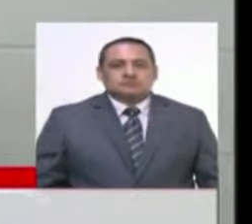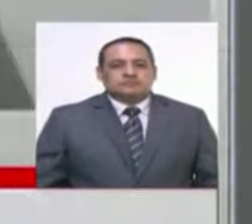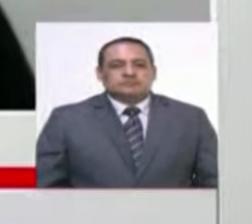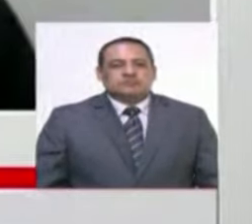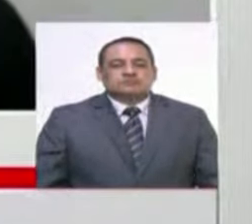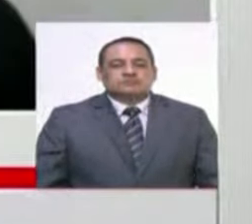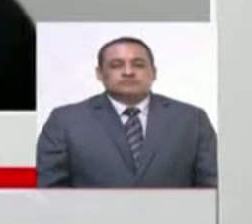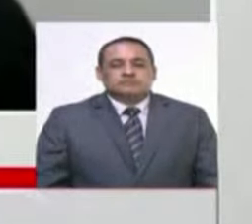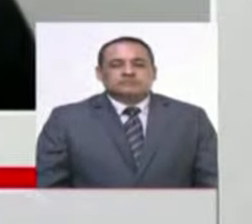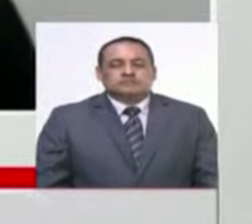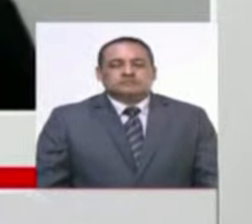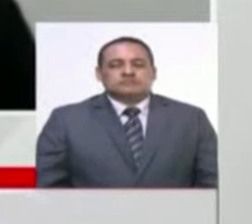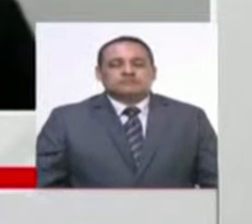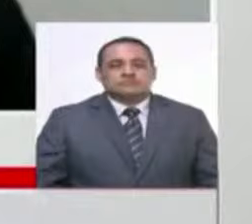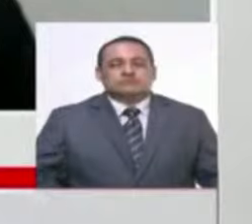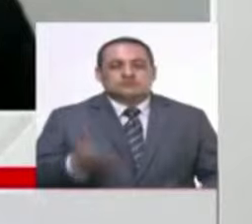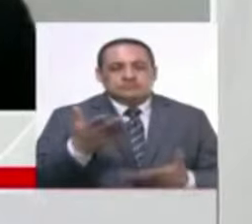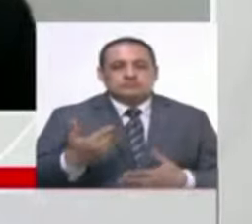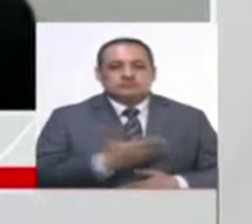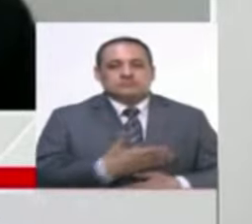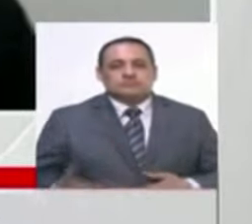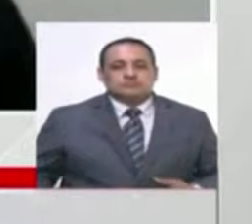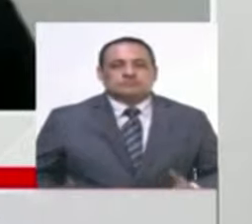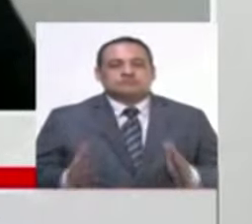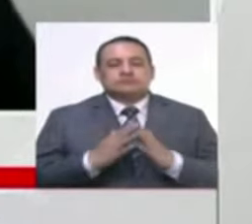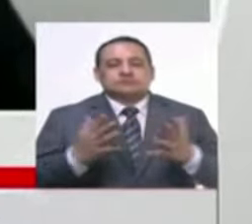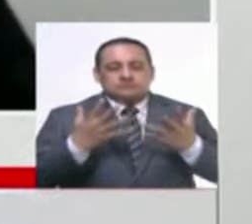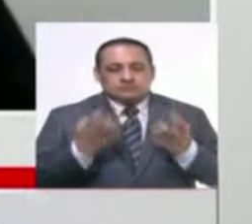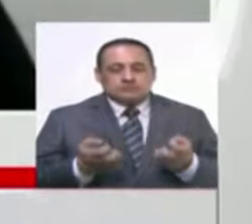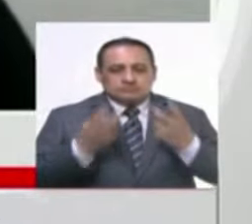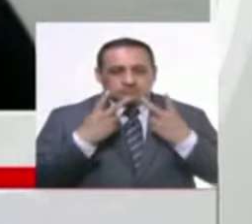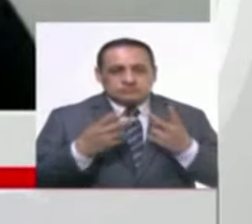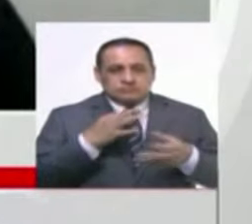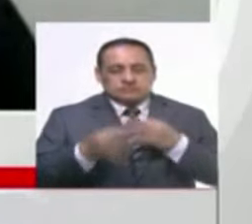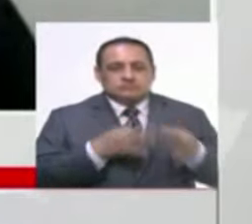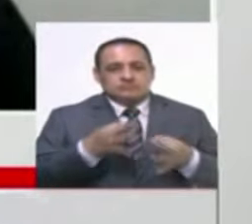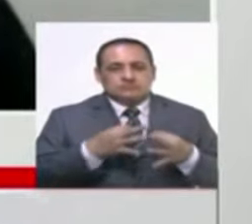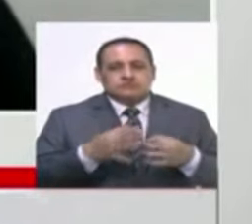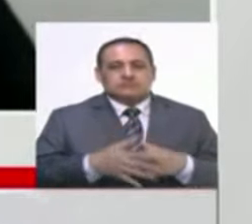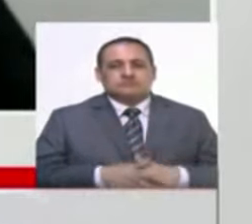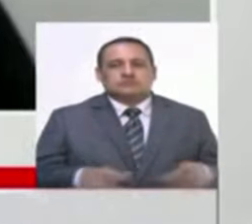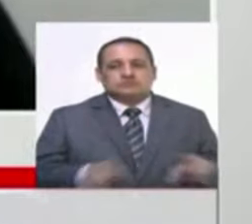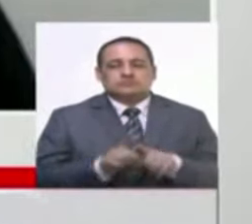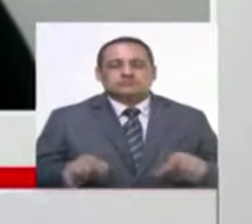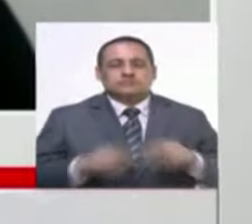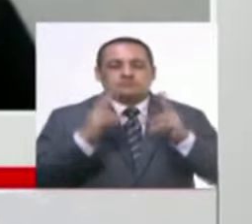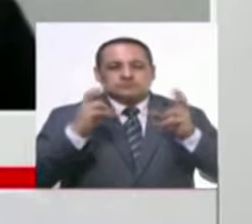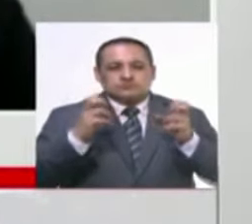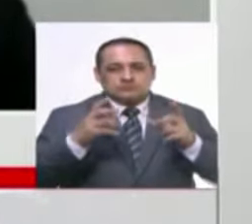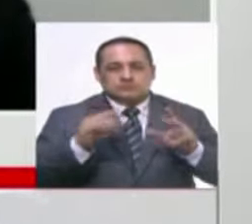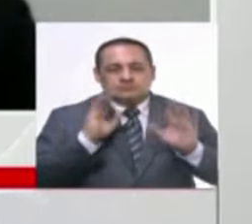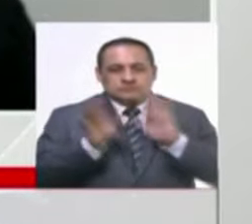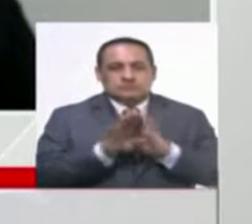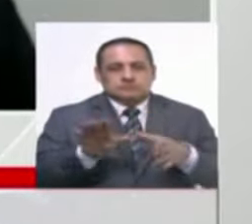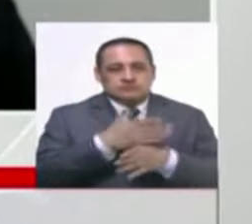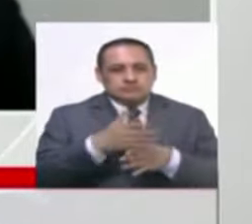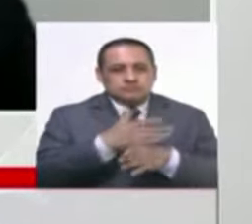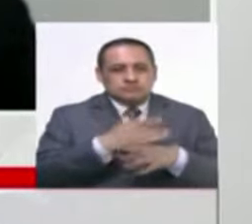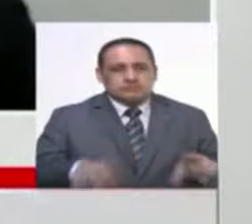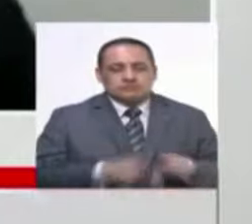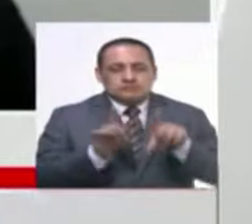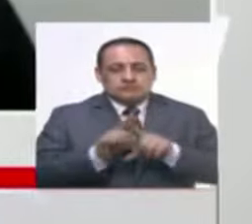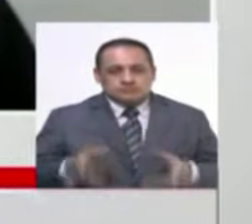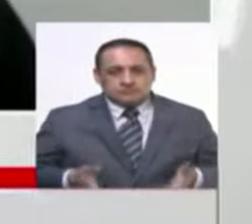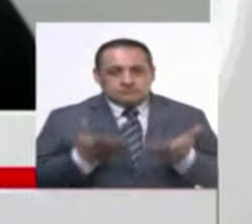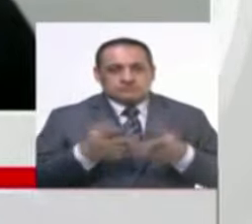Correcto. Y también, señor presidente, yo lo que quisiera, yo de repente, por un tema de poder colaborar,